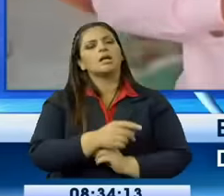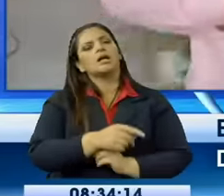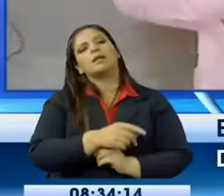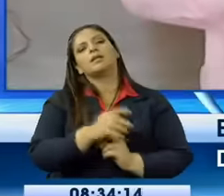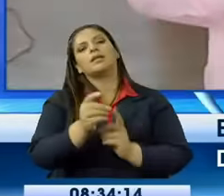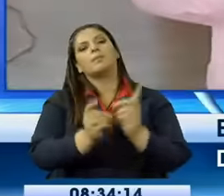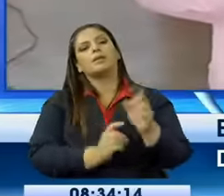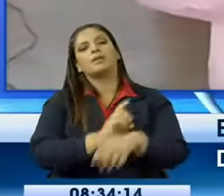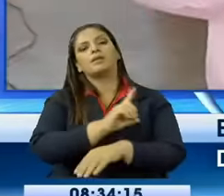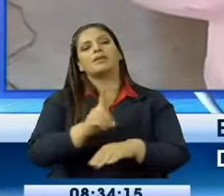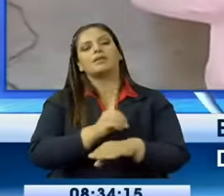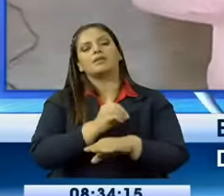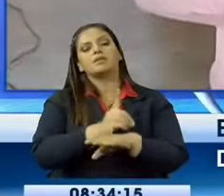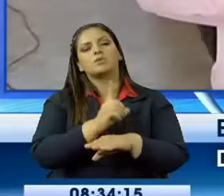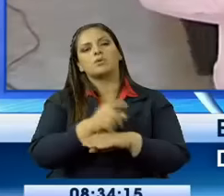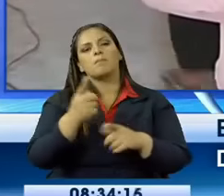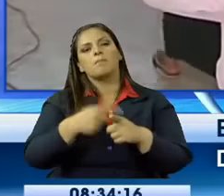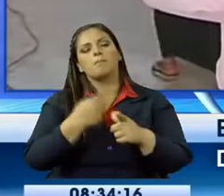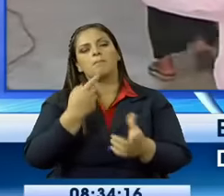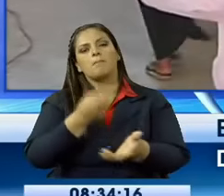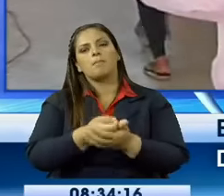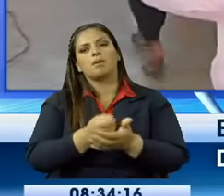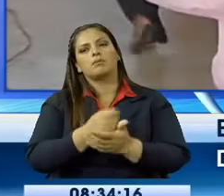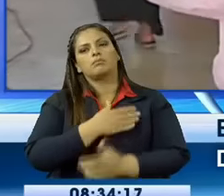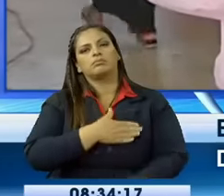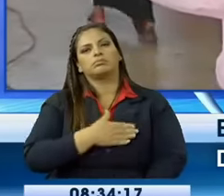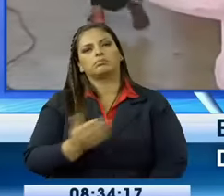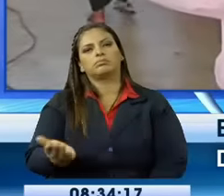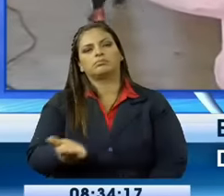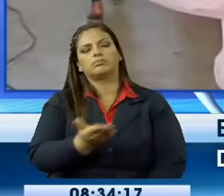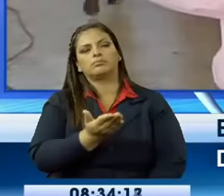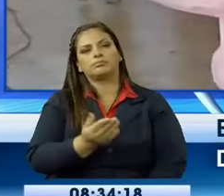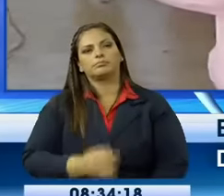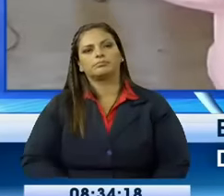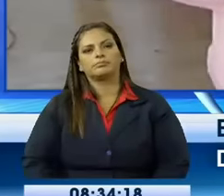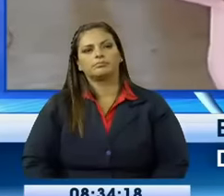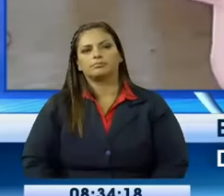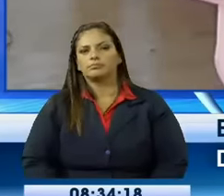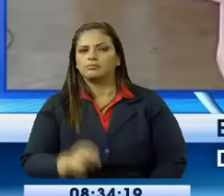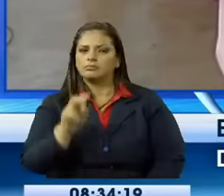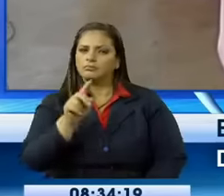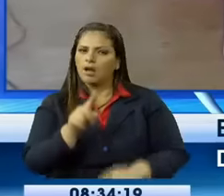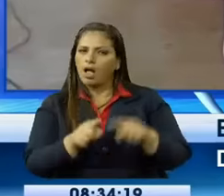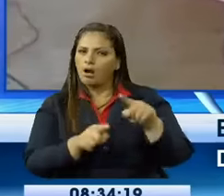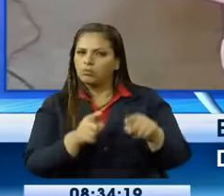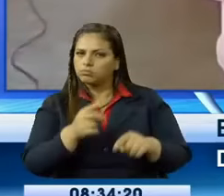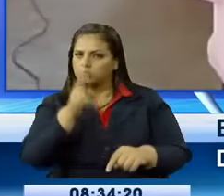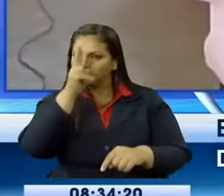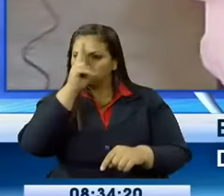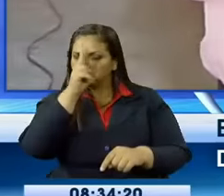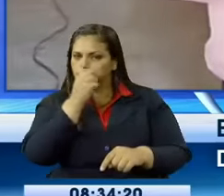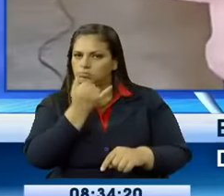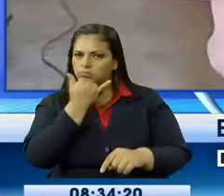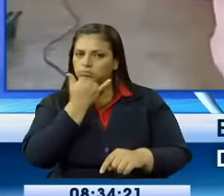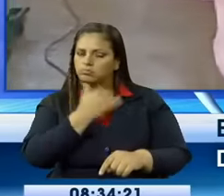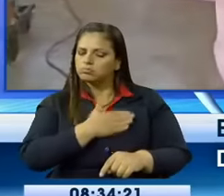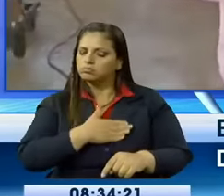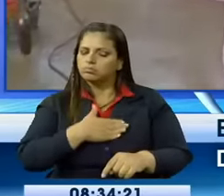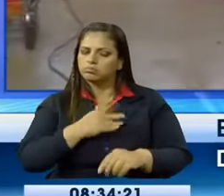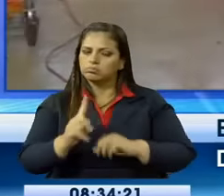Guayaquil para que se corrija eso. Son cosas que se necesitan de pronto corregir para que no salga